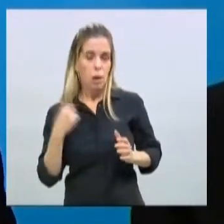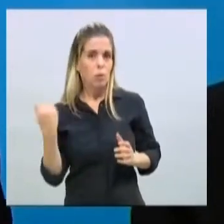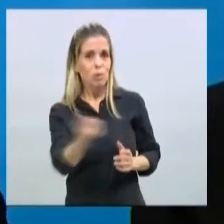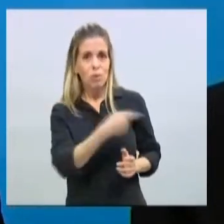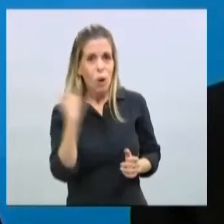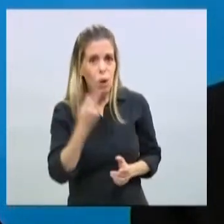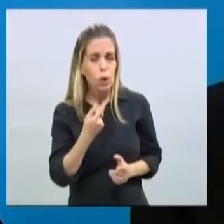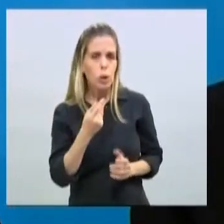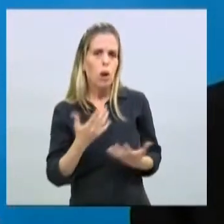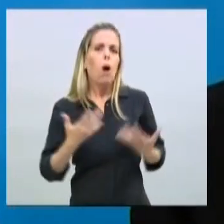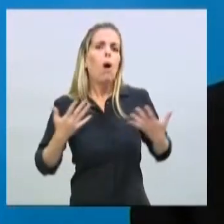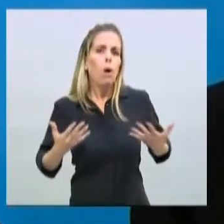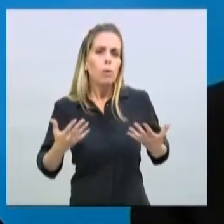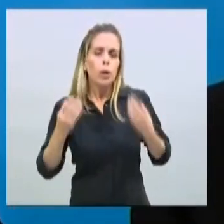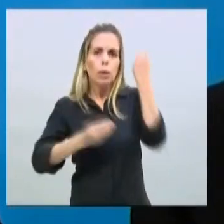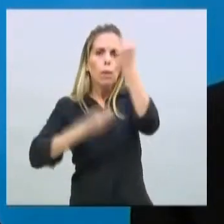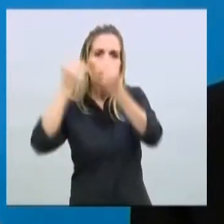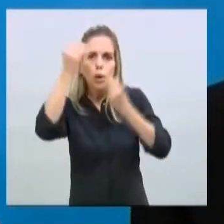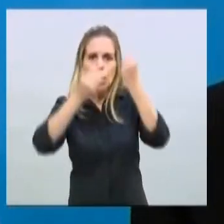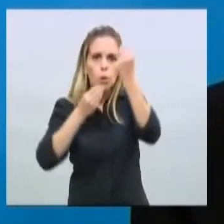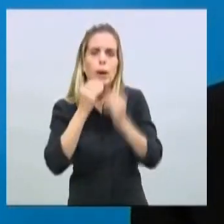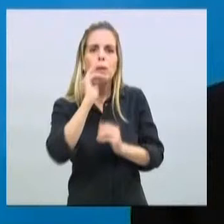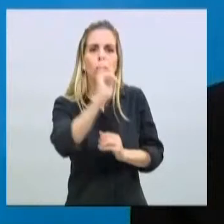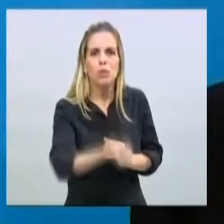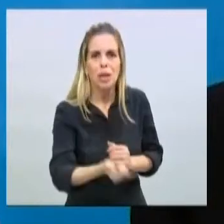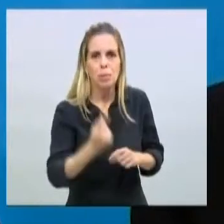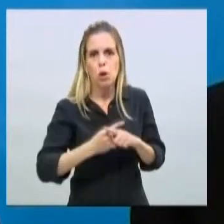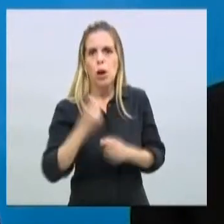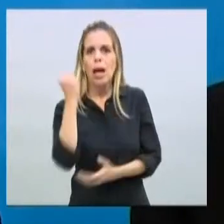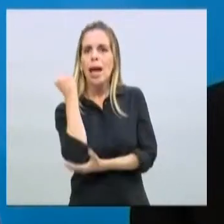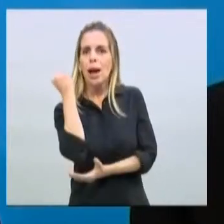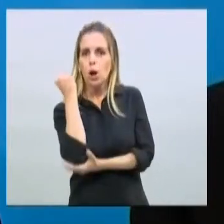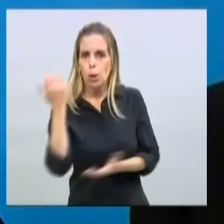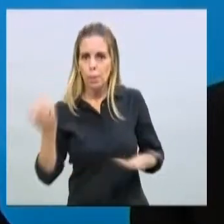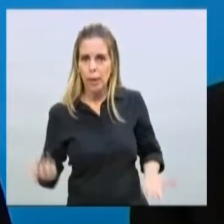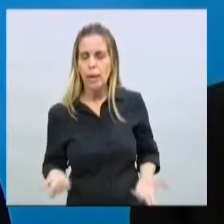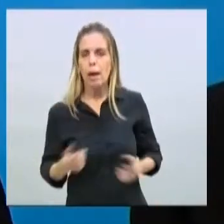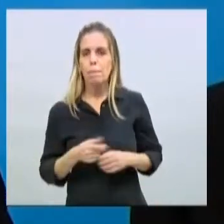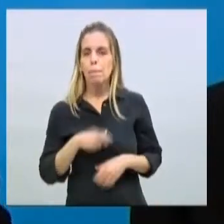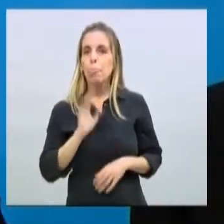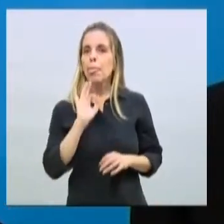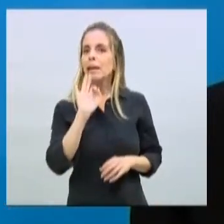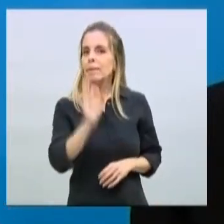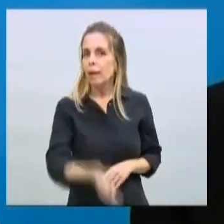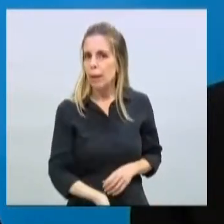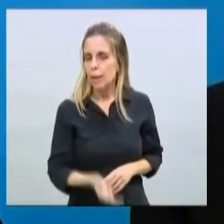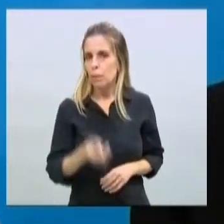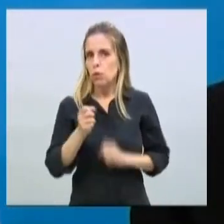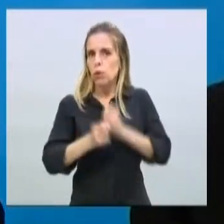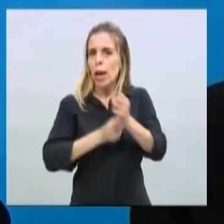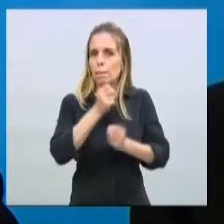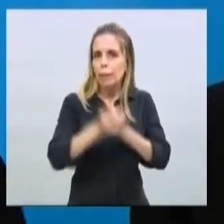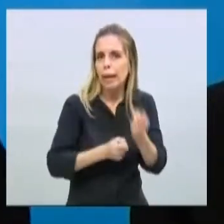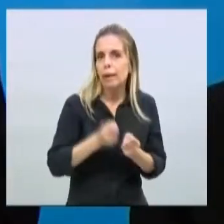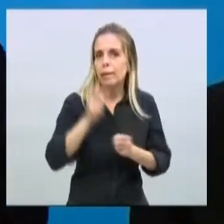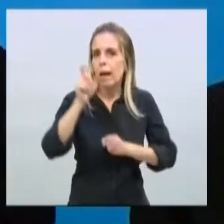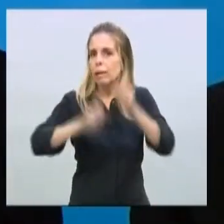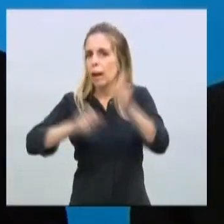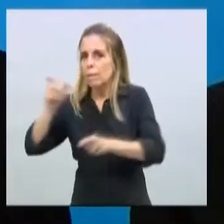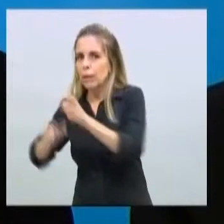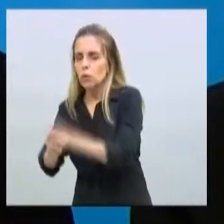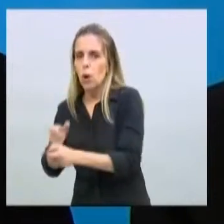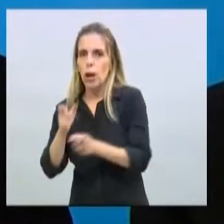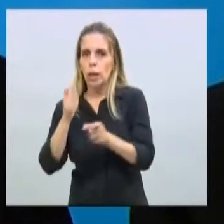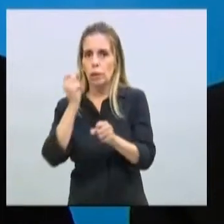mucho. Nosotros sabemos el padecimiento de los que no la están